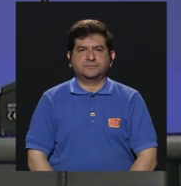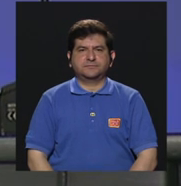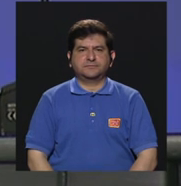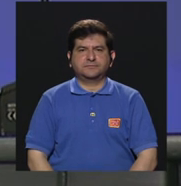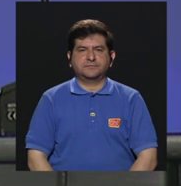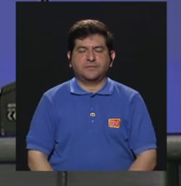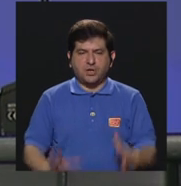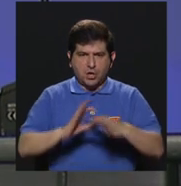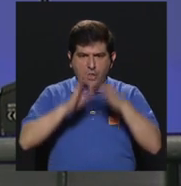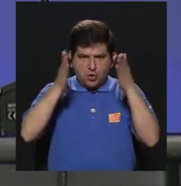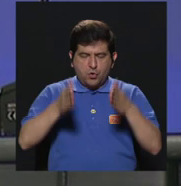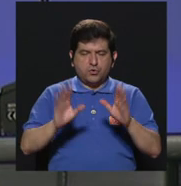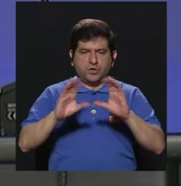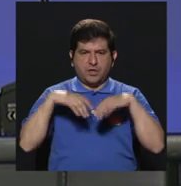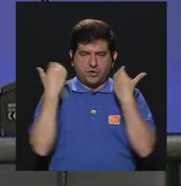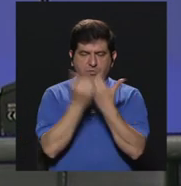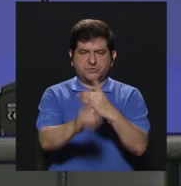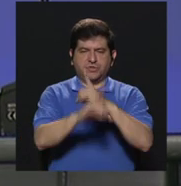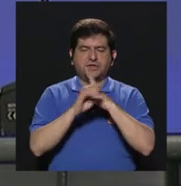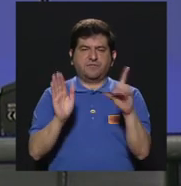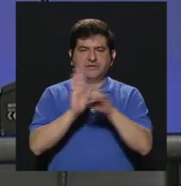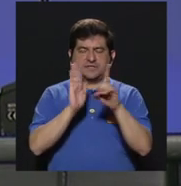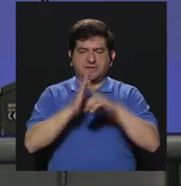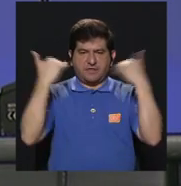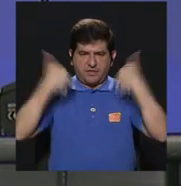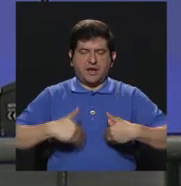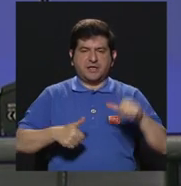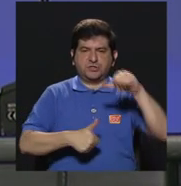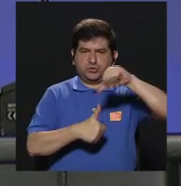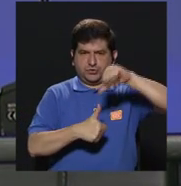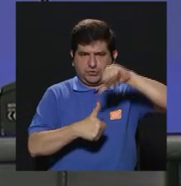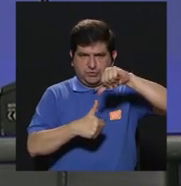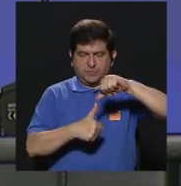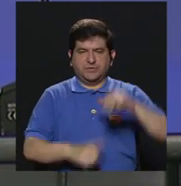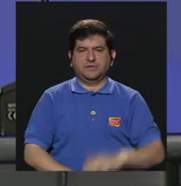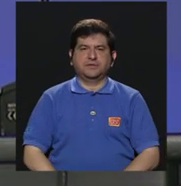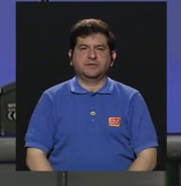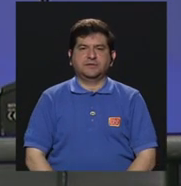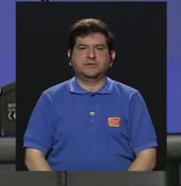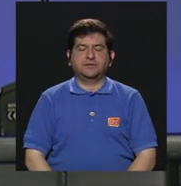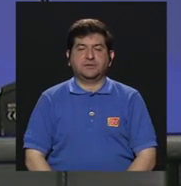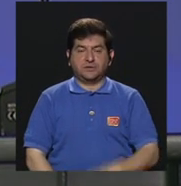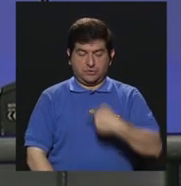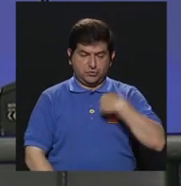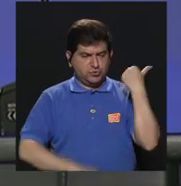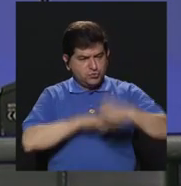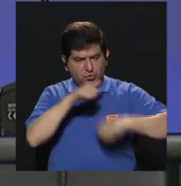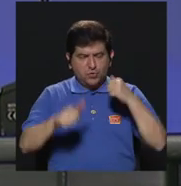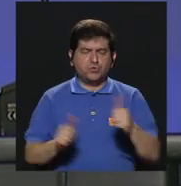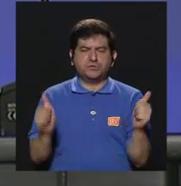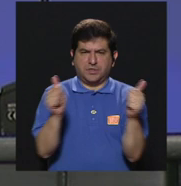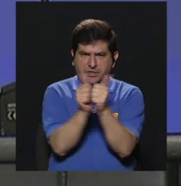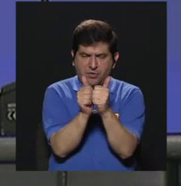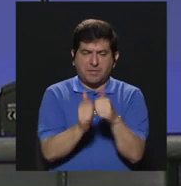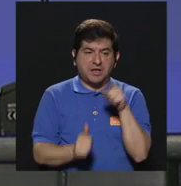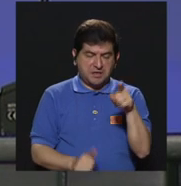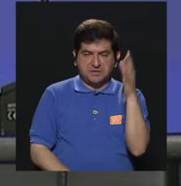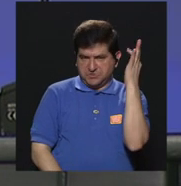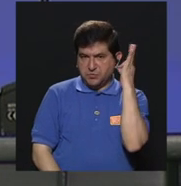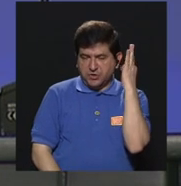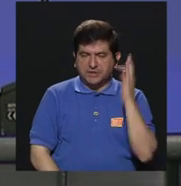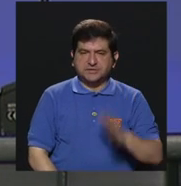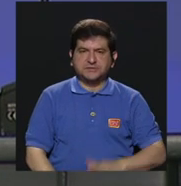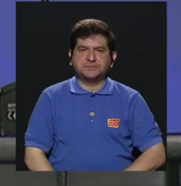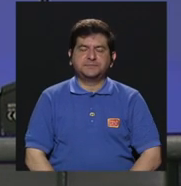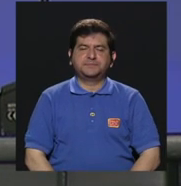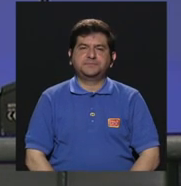Como coordinador de la Comisión para la Defensa de los Derechos Humanos en Centroamérica, me tocó luchar a la par de algunas de esas mujeres.